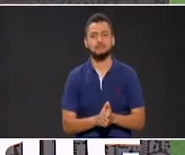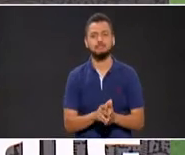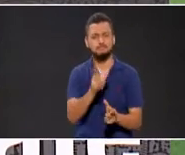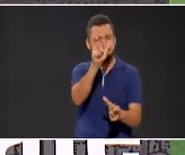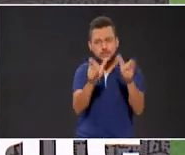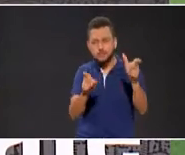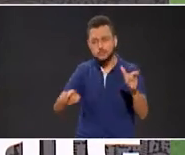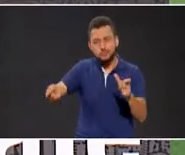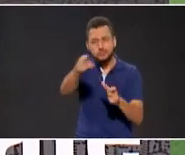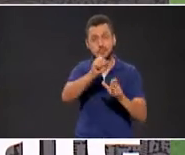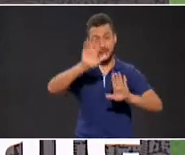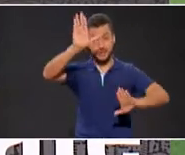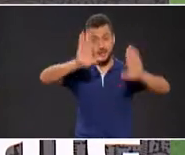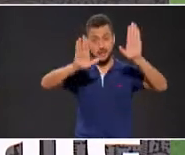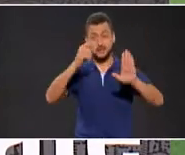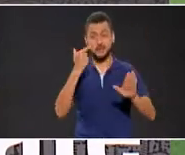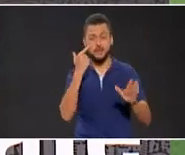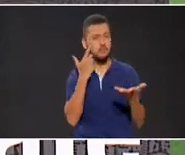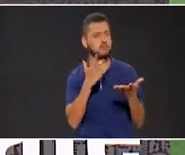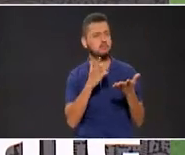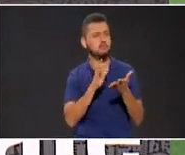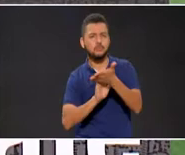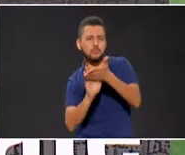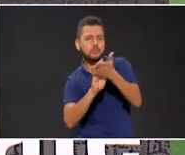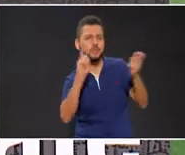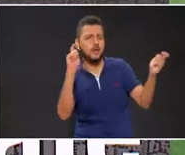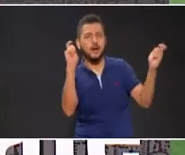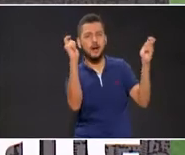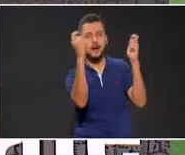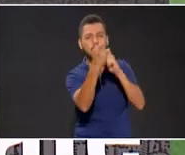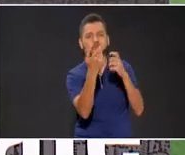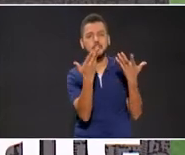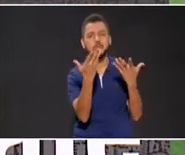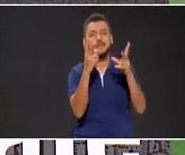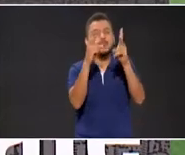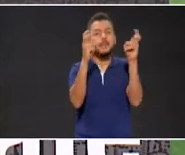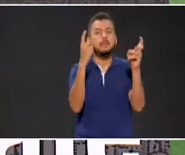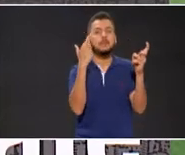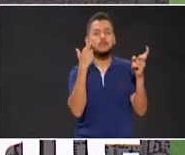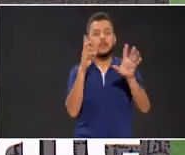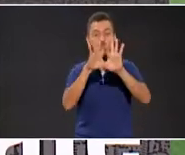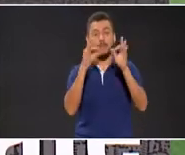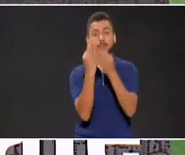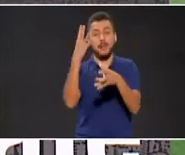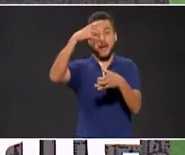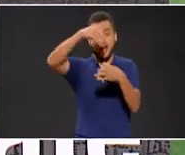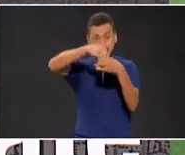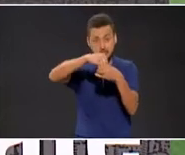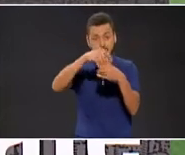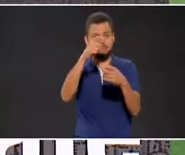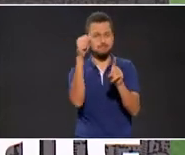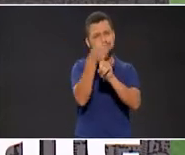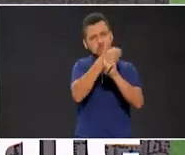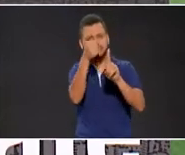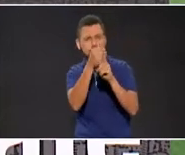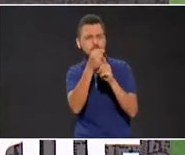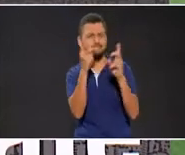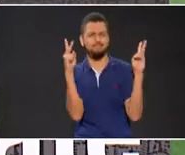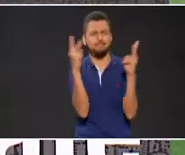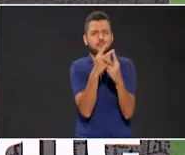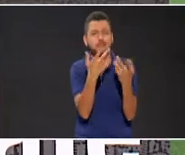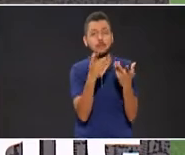para disminuir los índices de violencia intrafamiliar y violencia contra la mujer este esta ronda es